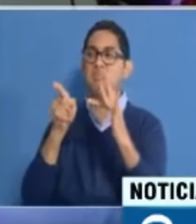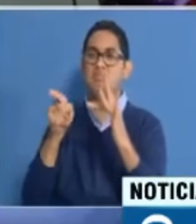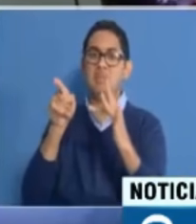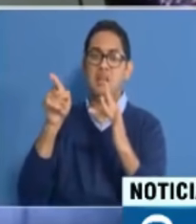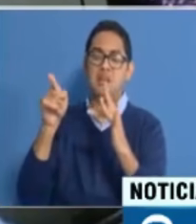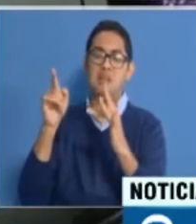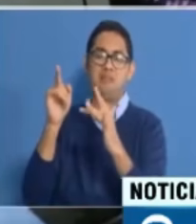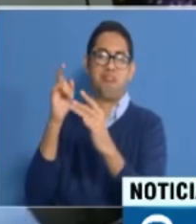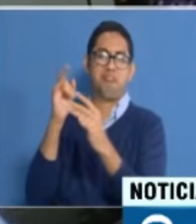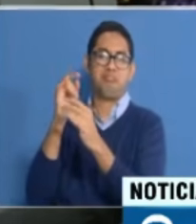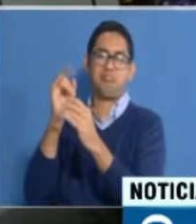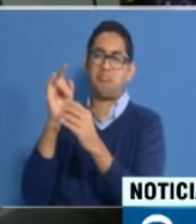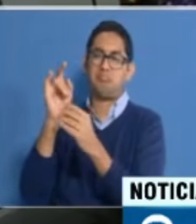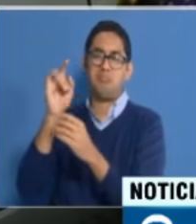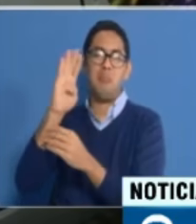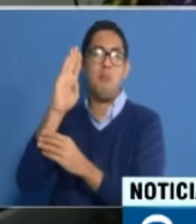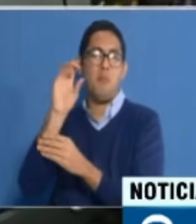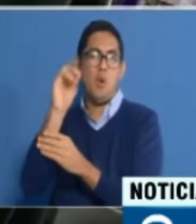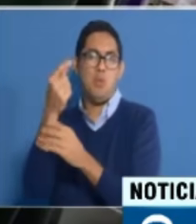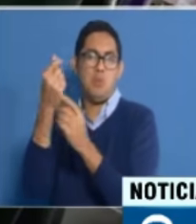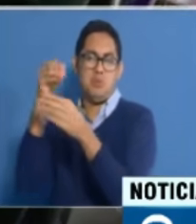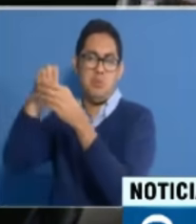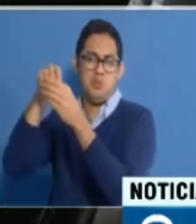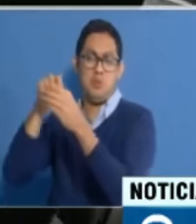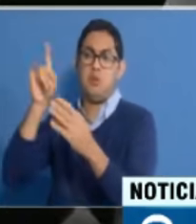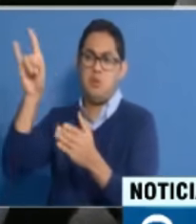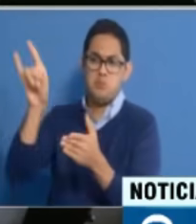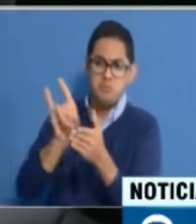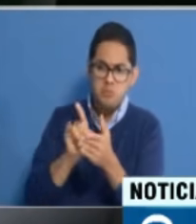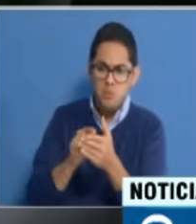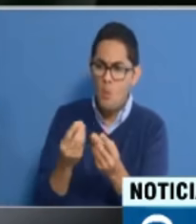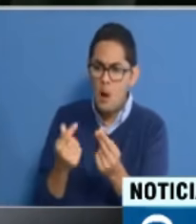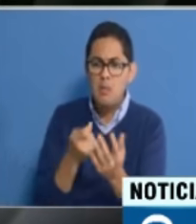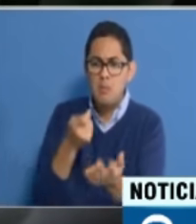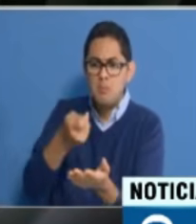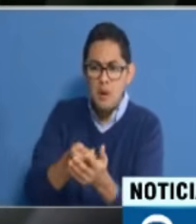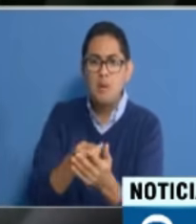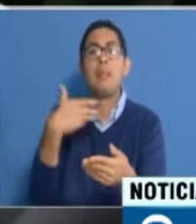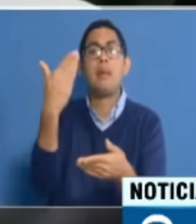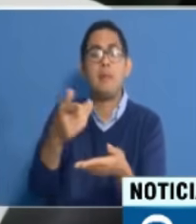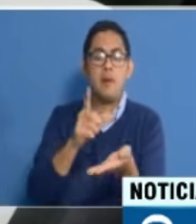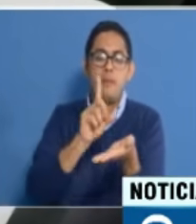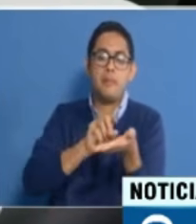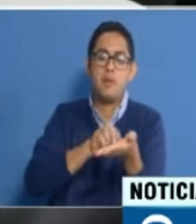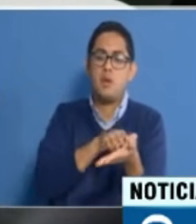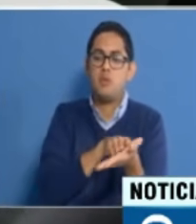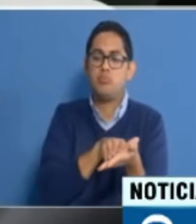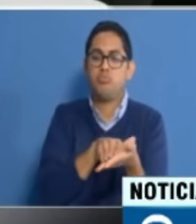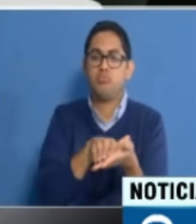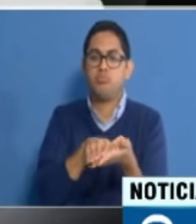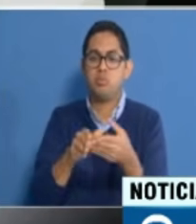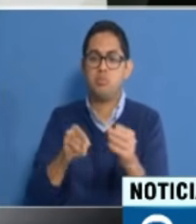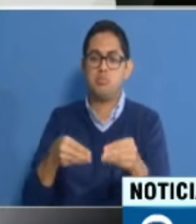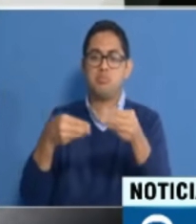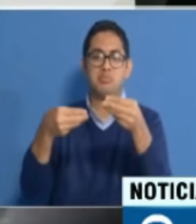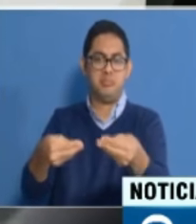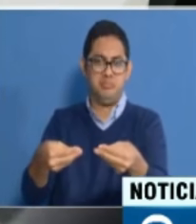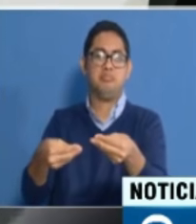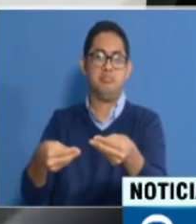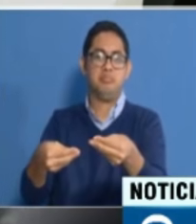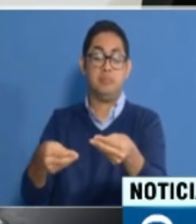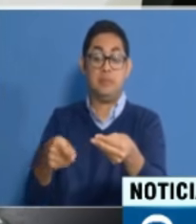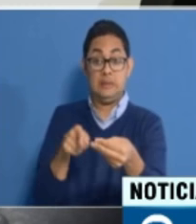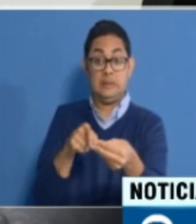automáticamente con el sistema de bono solidario. Debita el saldo de la cuenta del beneficiario y ejecuta la transacción de pago en la